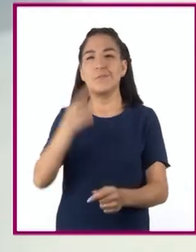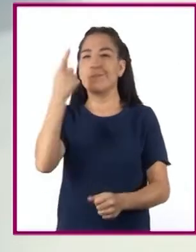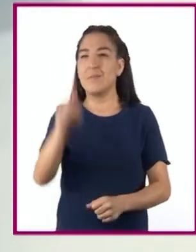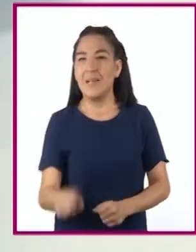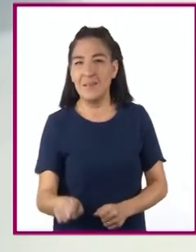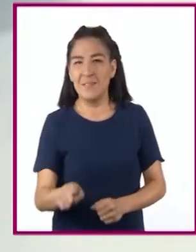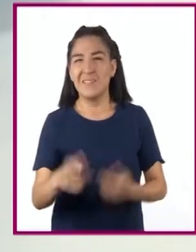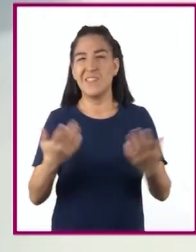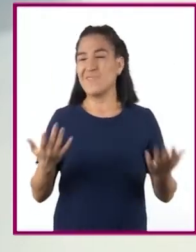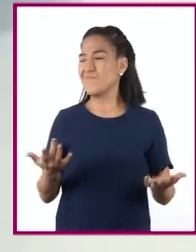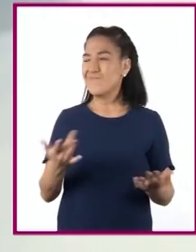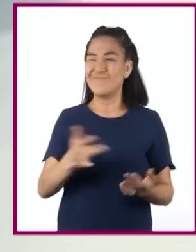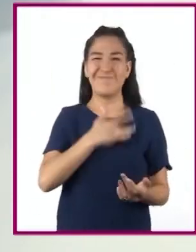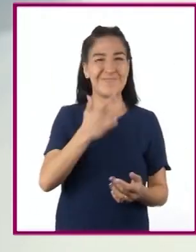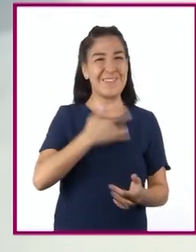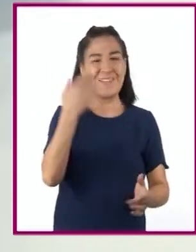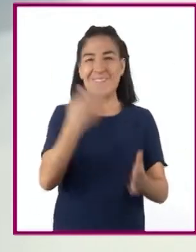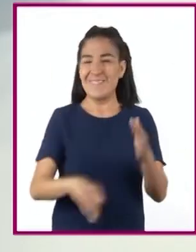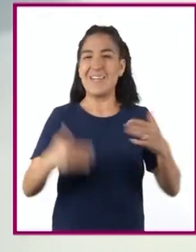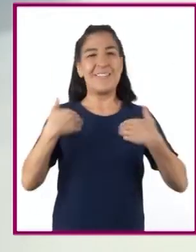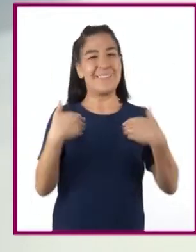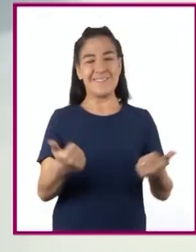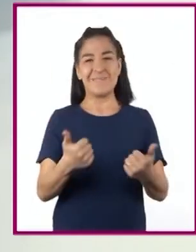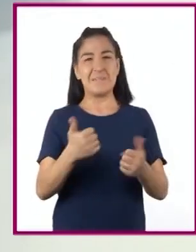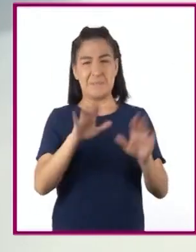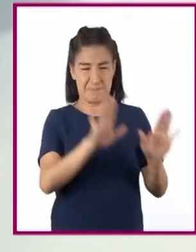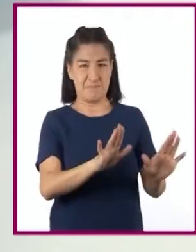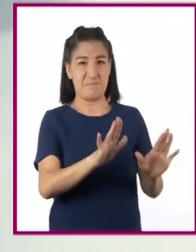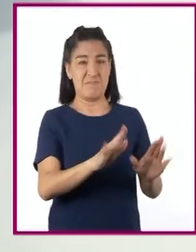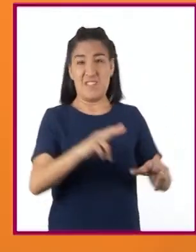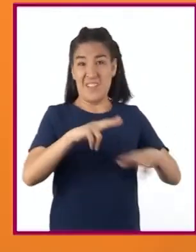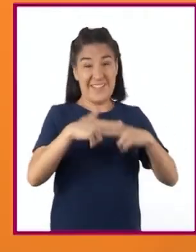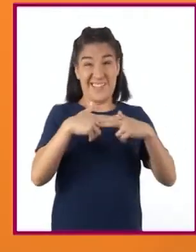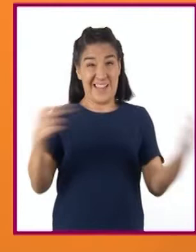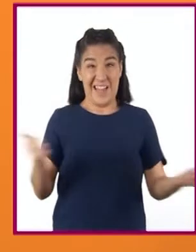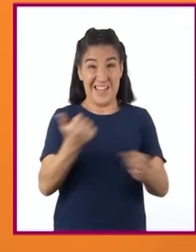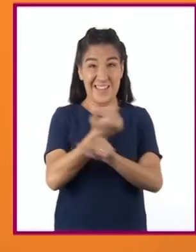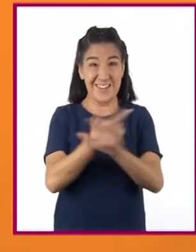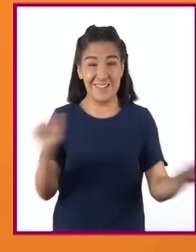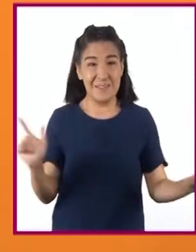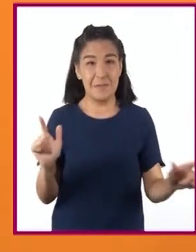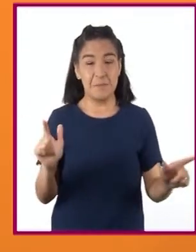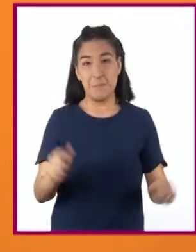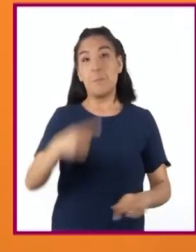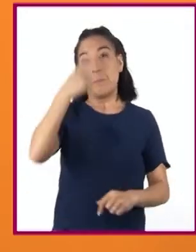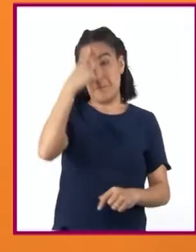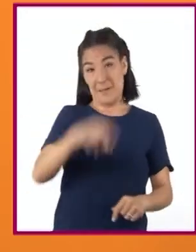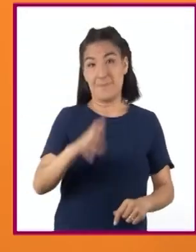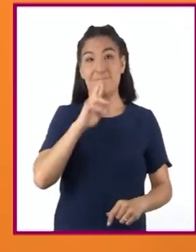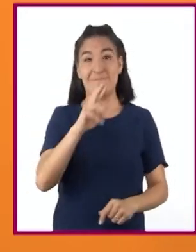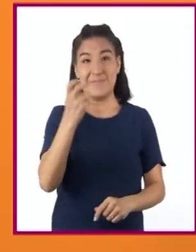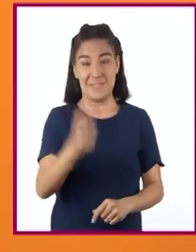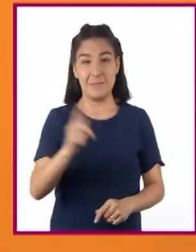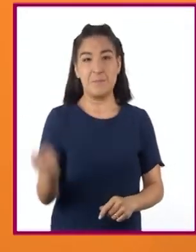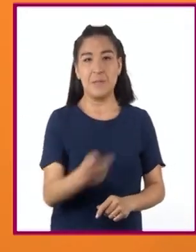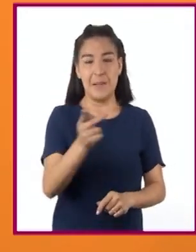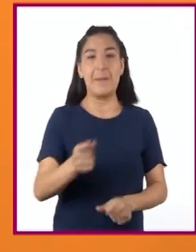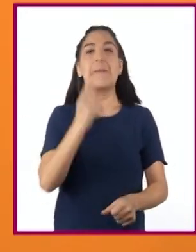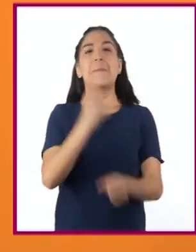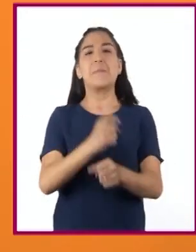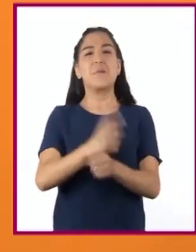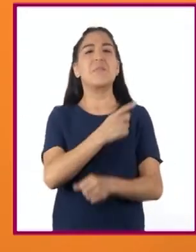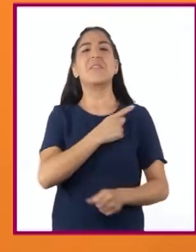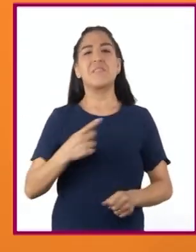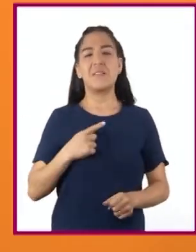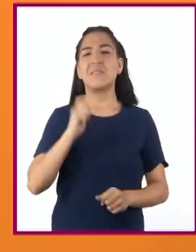Creo que no logro entender. Entonces, ¿nadie es totalmente libre? Para responder esa pregunta, lo primero que tenemos que